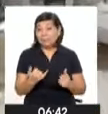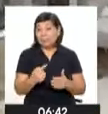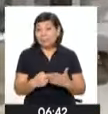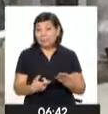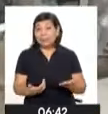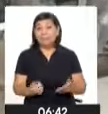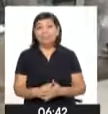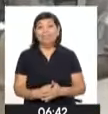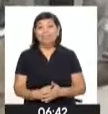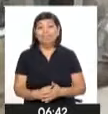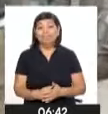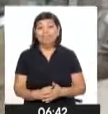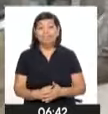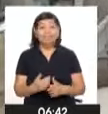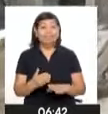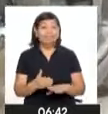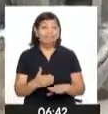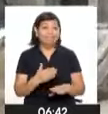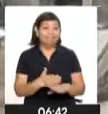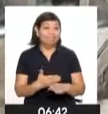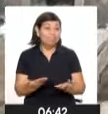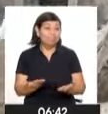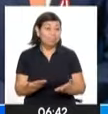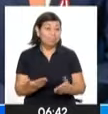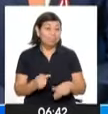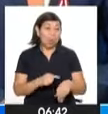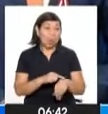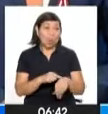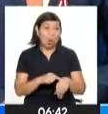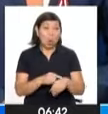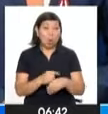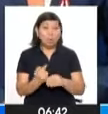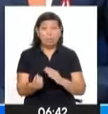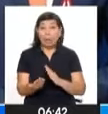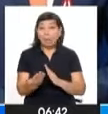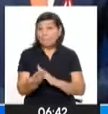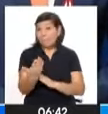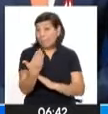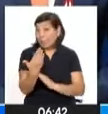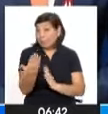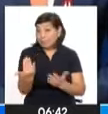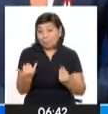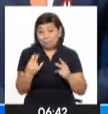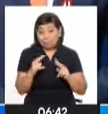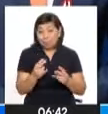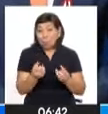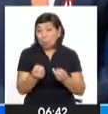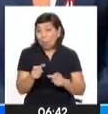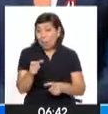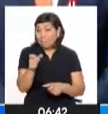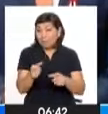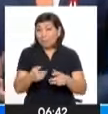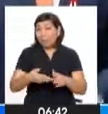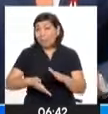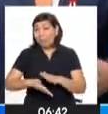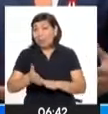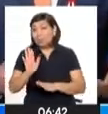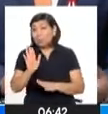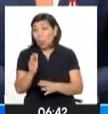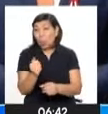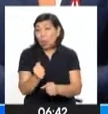que este accidente hubiera ocurrido en horas de la mañana, como esta hora, que vemos que hay un montón de